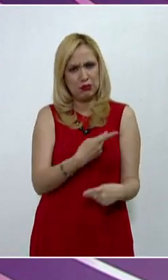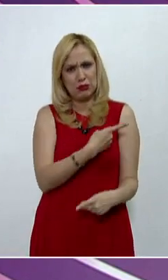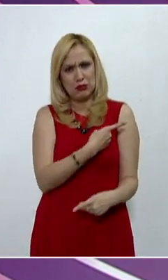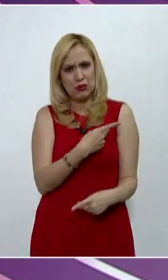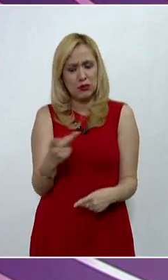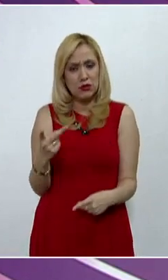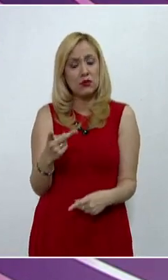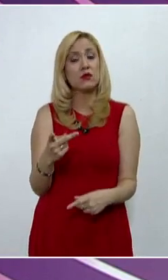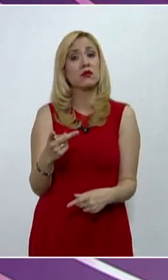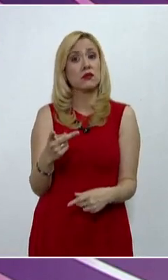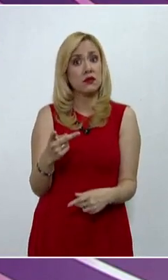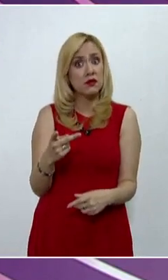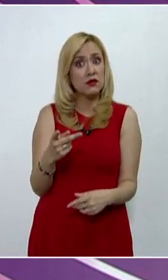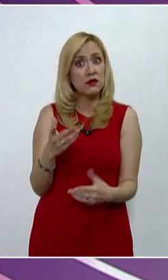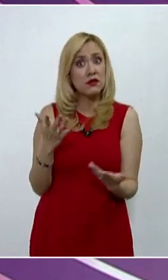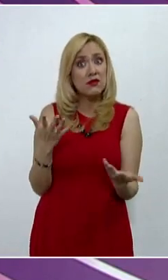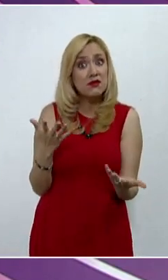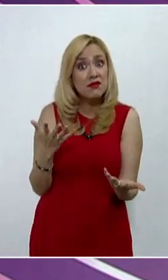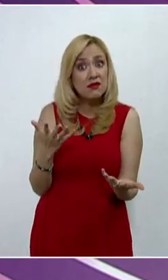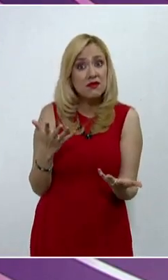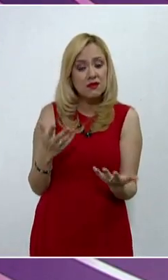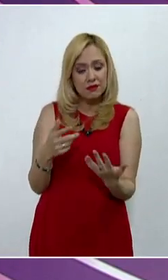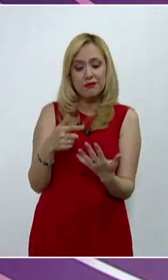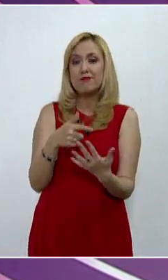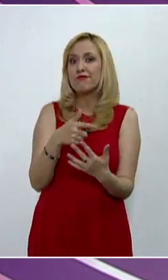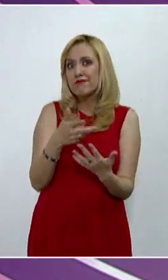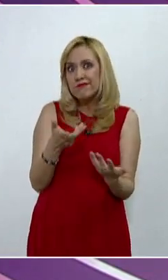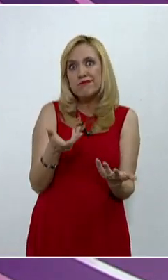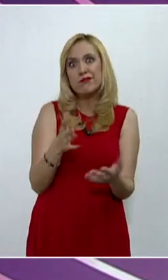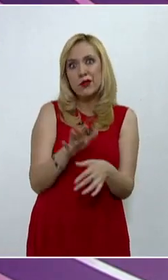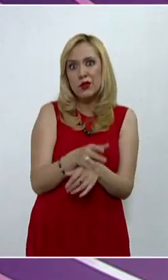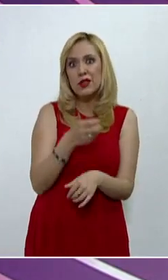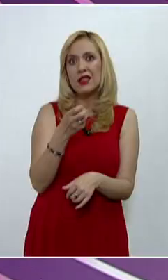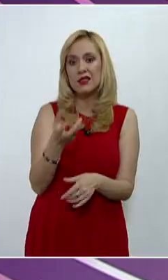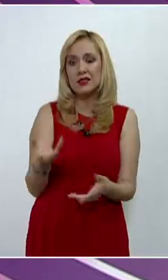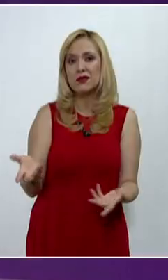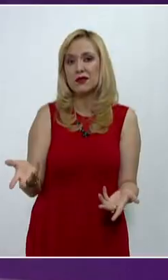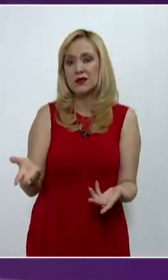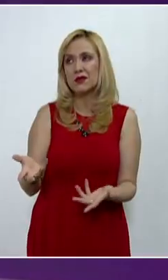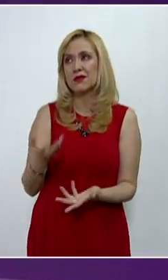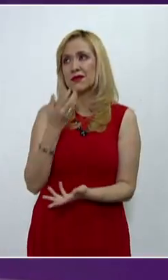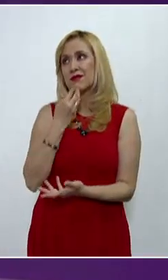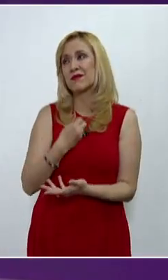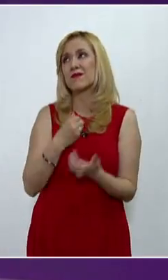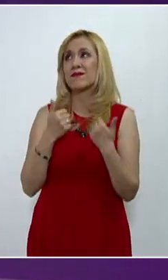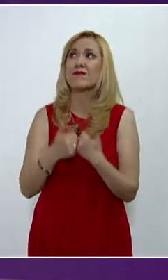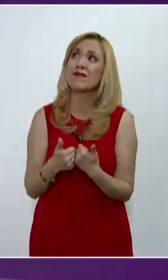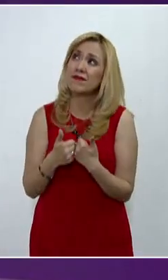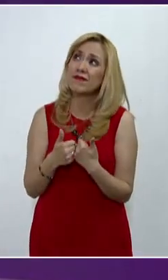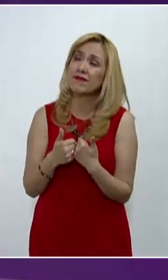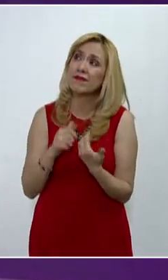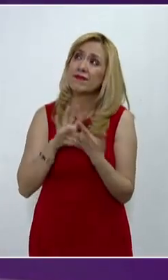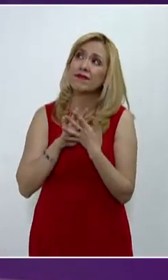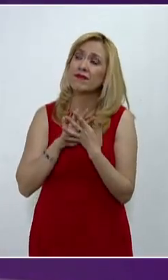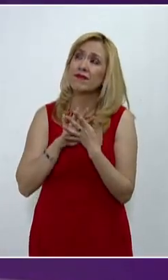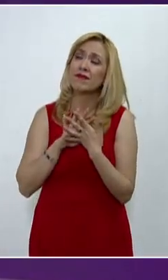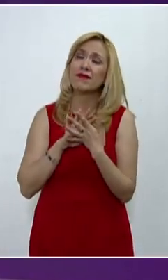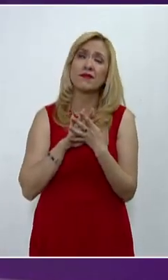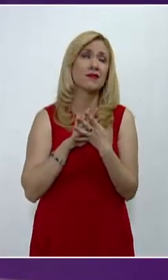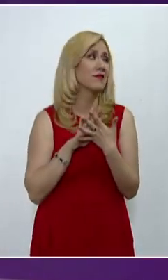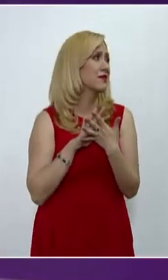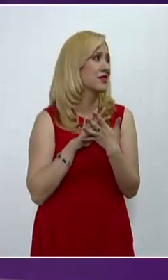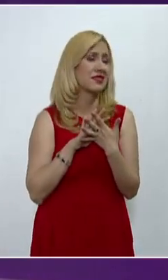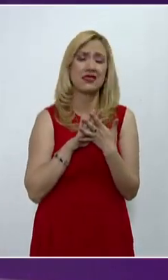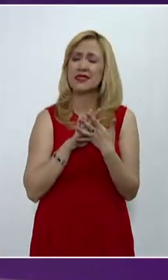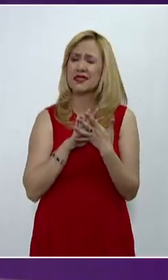todavía sentenciadas y que son también los más pobres. Recursos, y que además llevar tu proceso, digamos, en reclusión es siempre